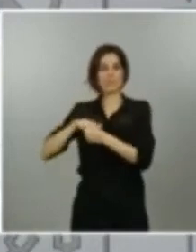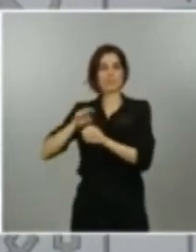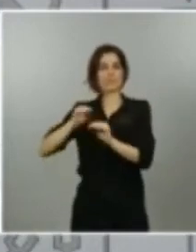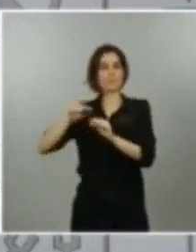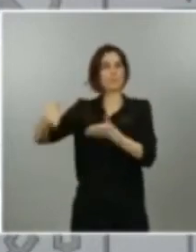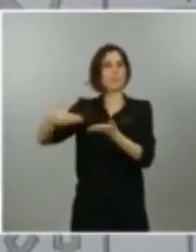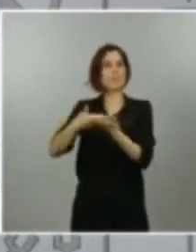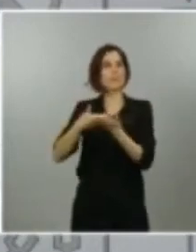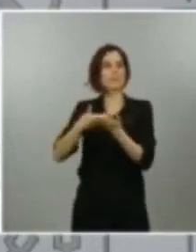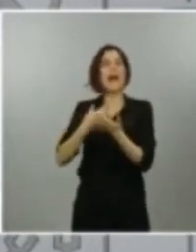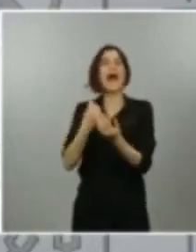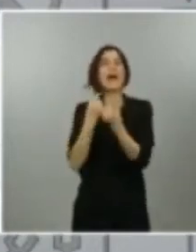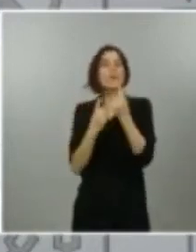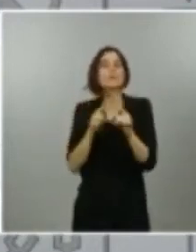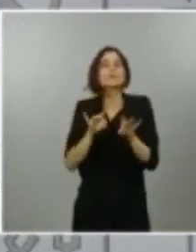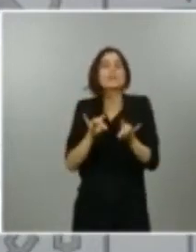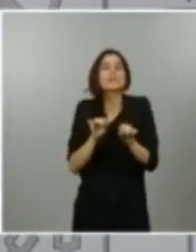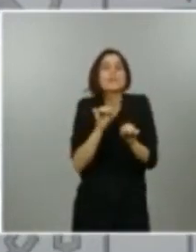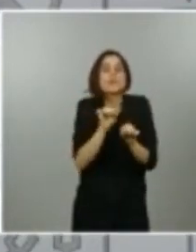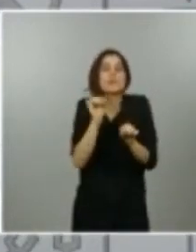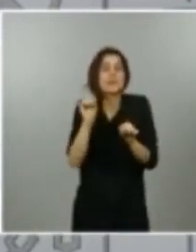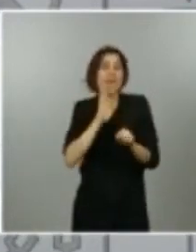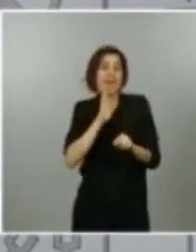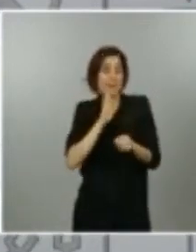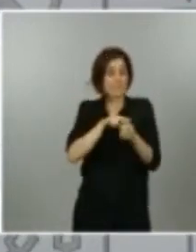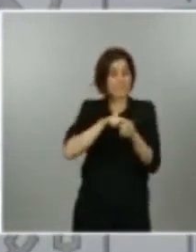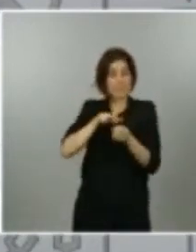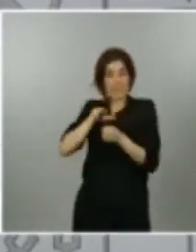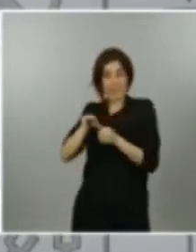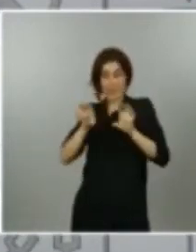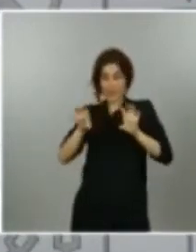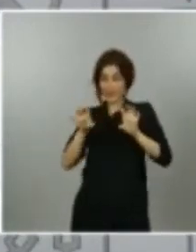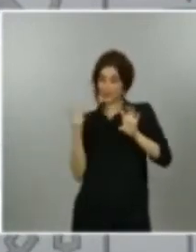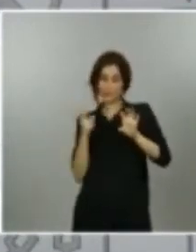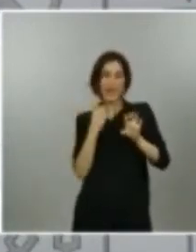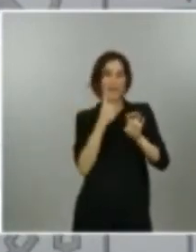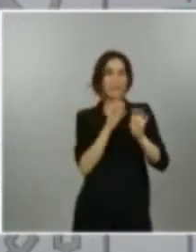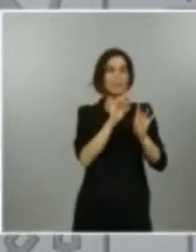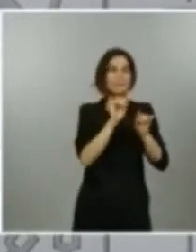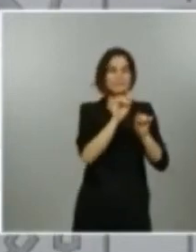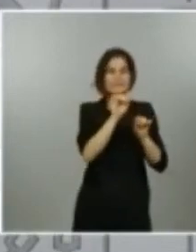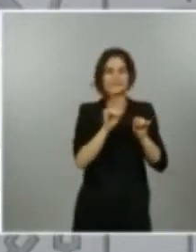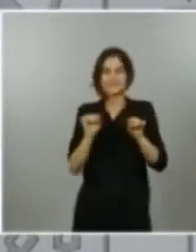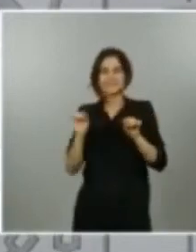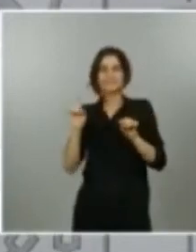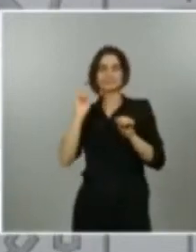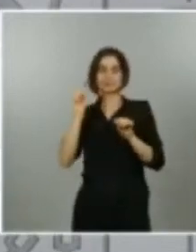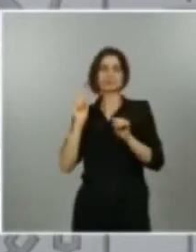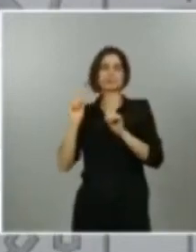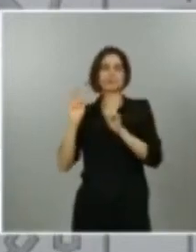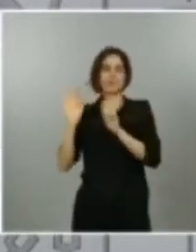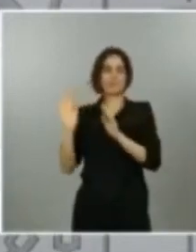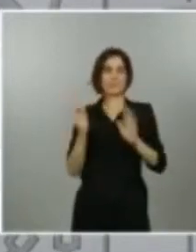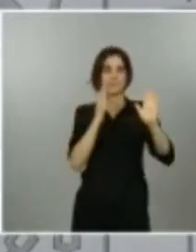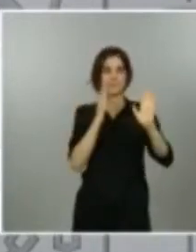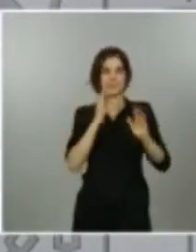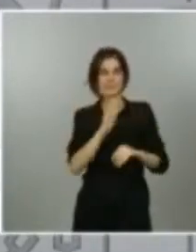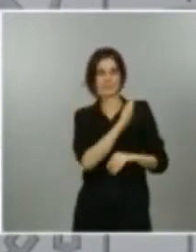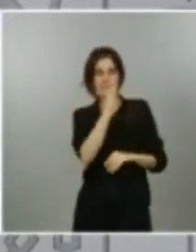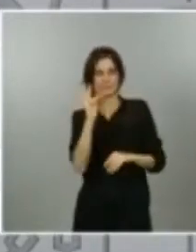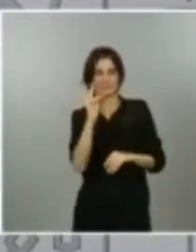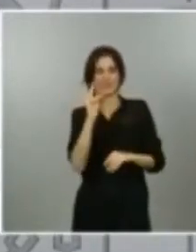concretos de esas provincias debían de pasar los territorios están a priori en una buena situación es verdad